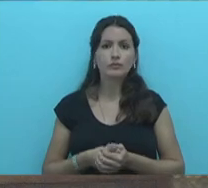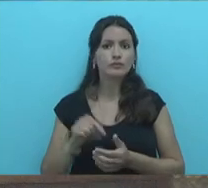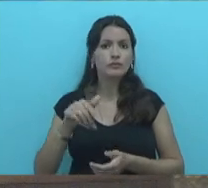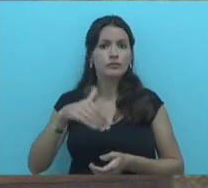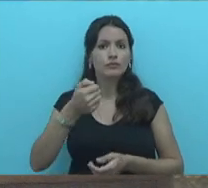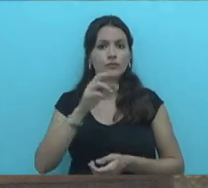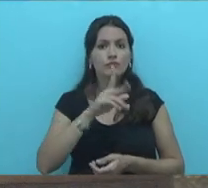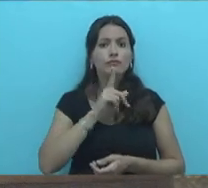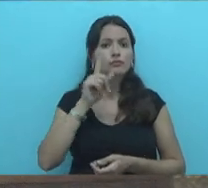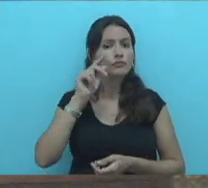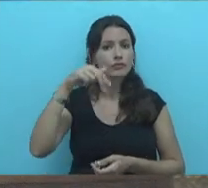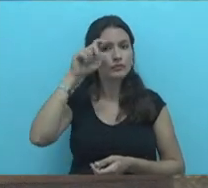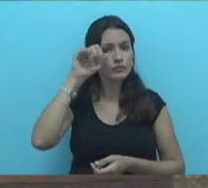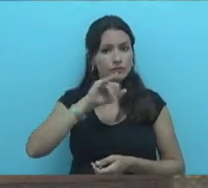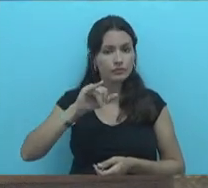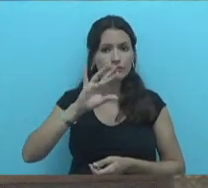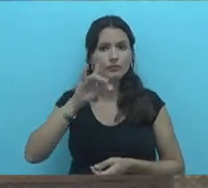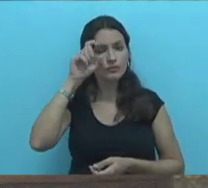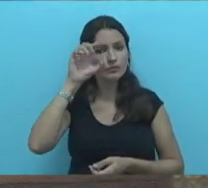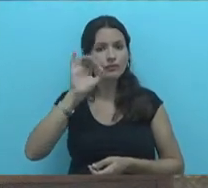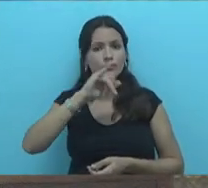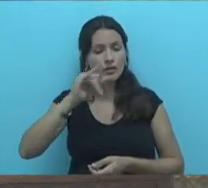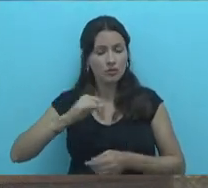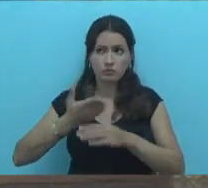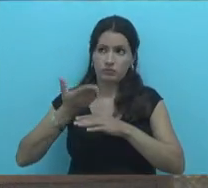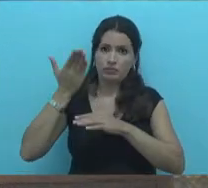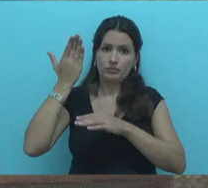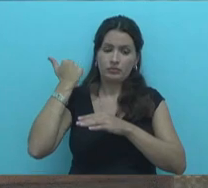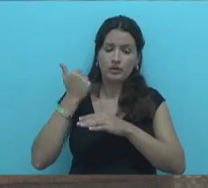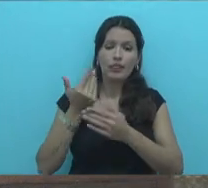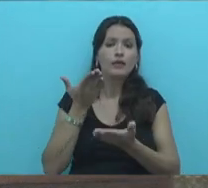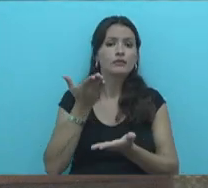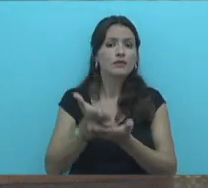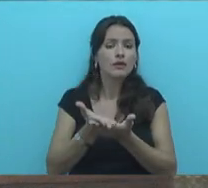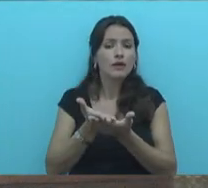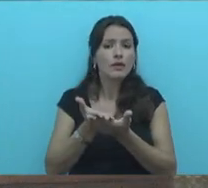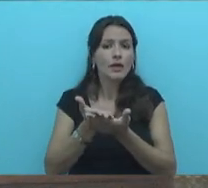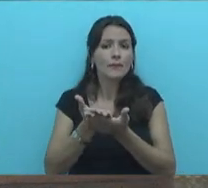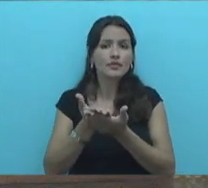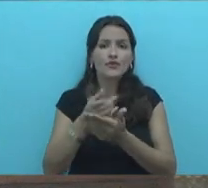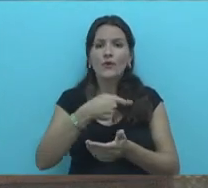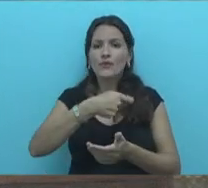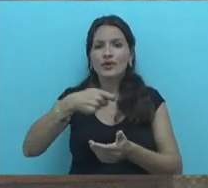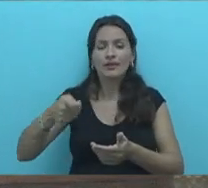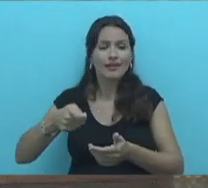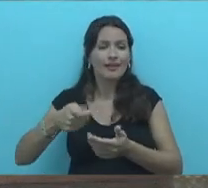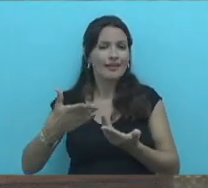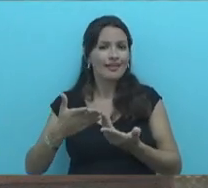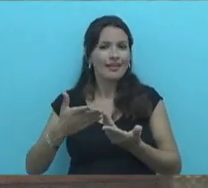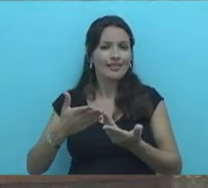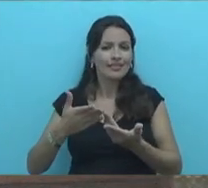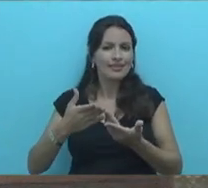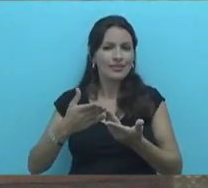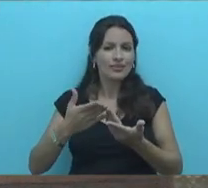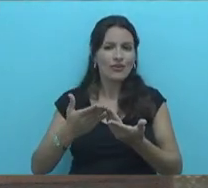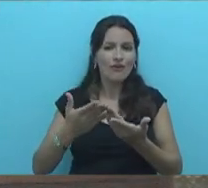Hoz había pedido un crédito de millones de dólares como titular de Acíndar, no se lo habían dado, pero cuando asume como ministro de Economía